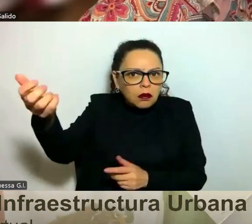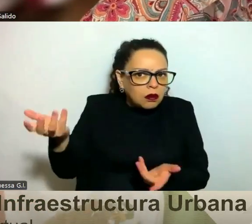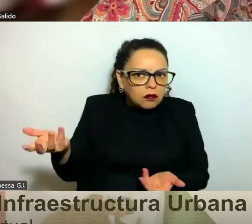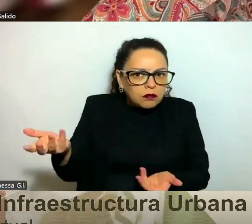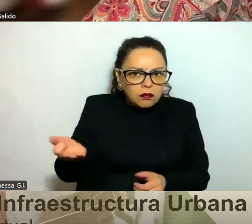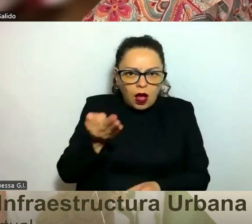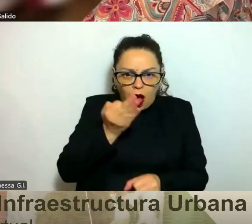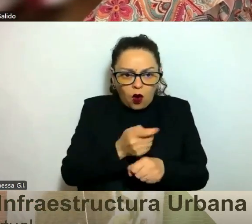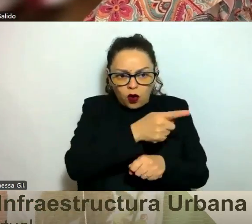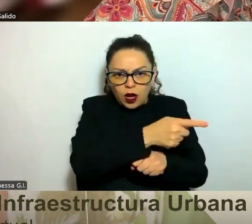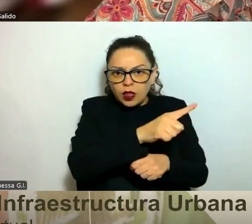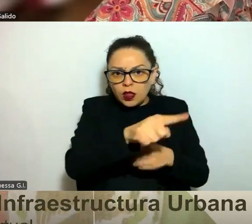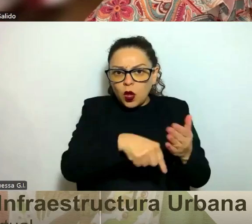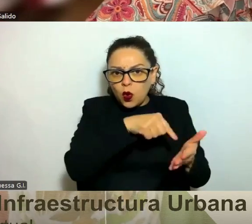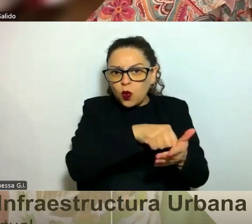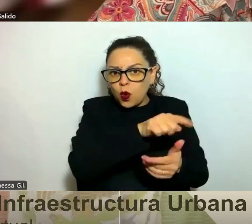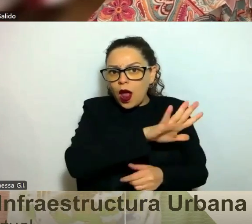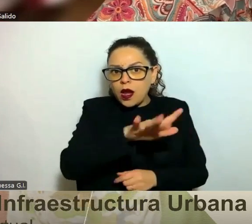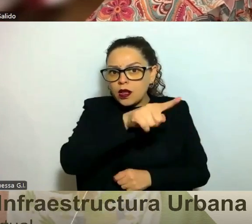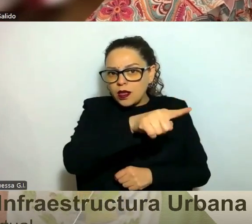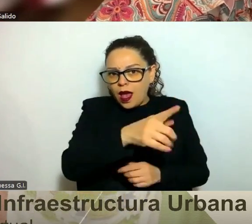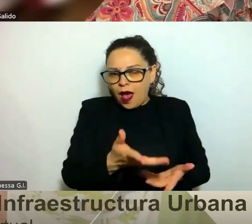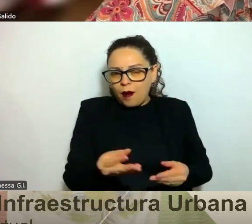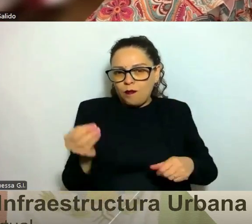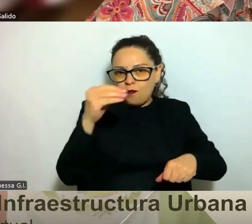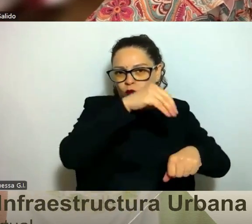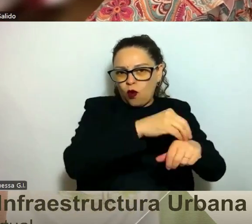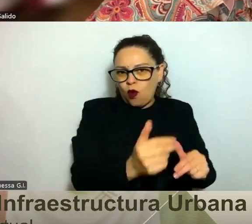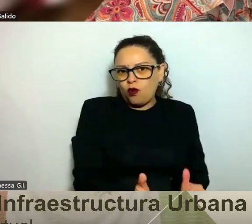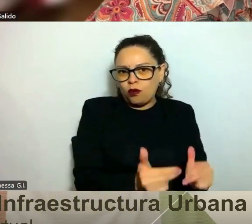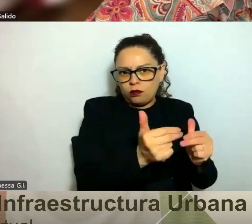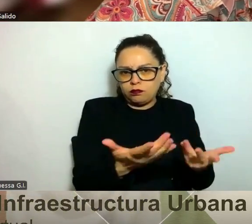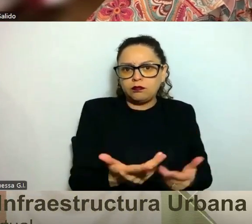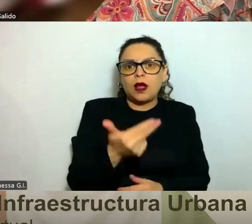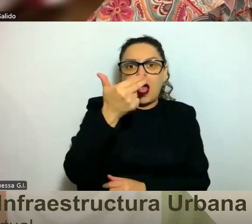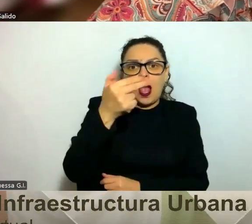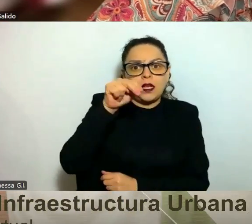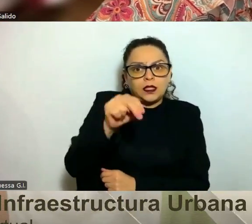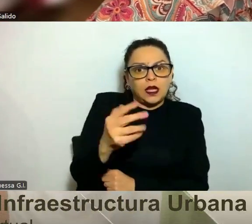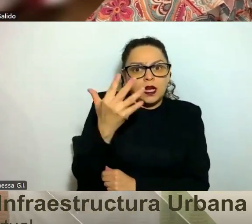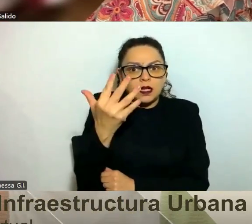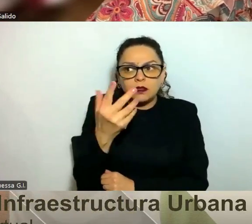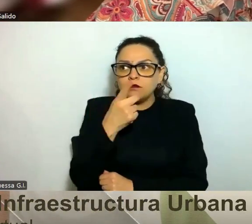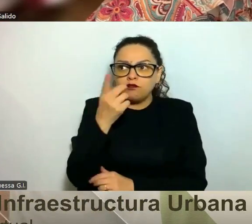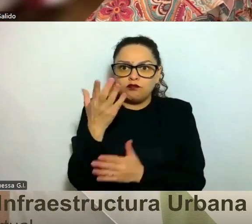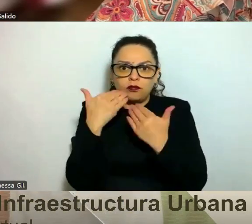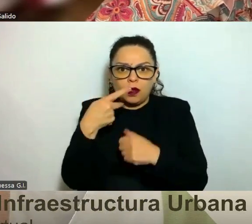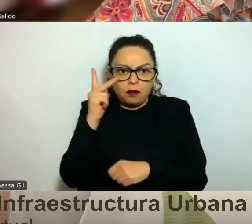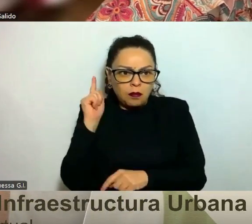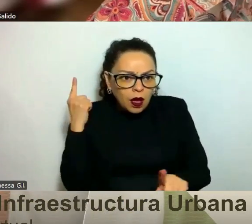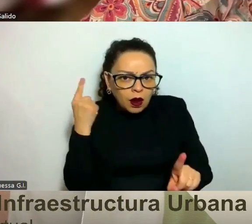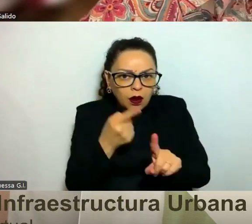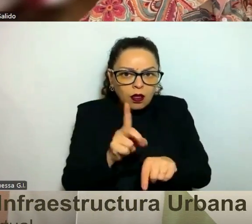establece que, o sea, hace una referencia que siendo un HM5 no sería viable, pero no establece que existe